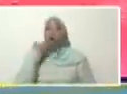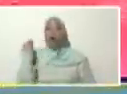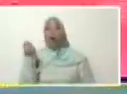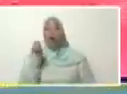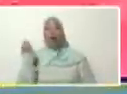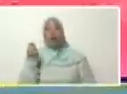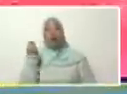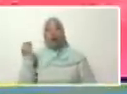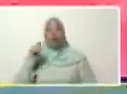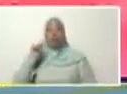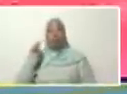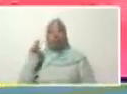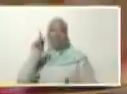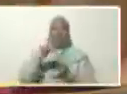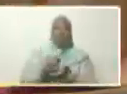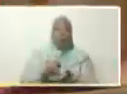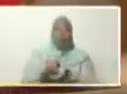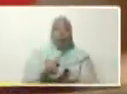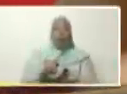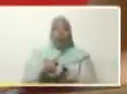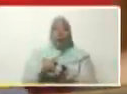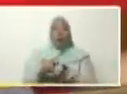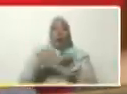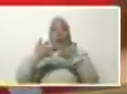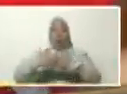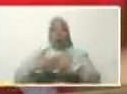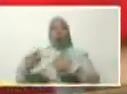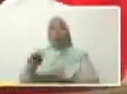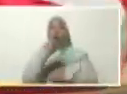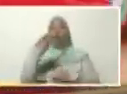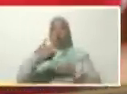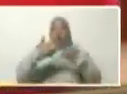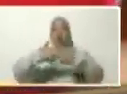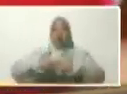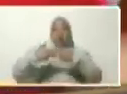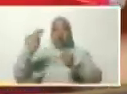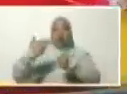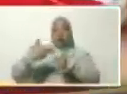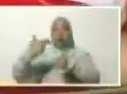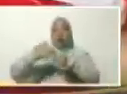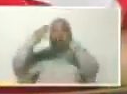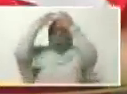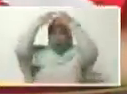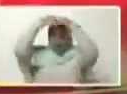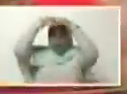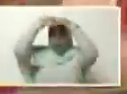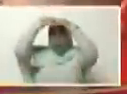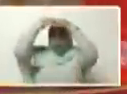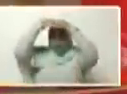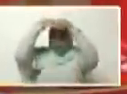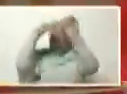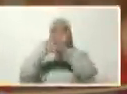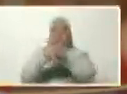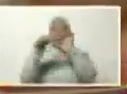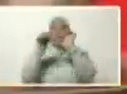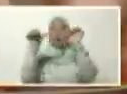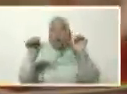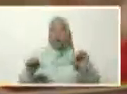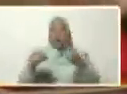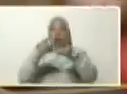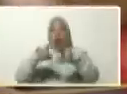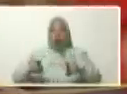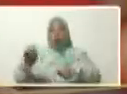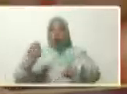jovencita participando del rescate del cerebro de PDVSA en la planta de distribución